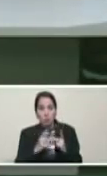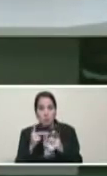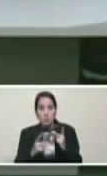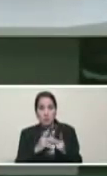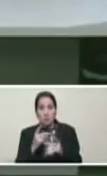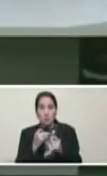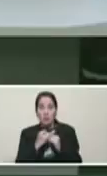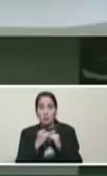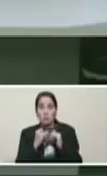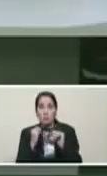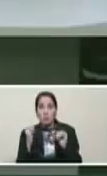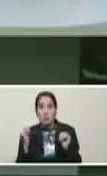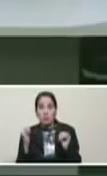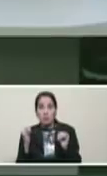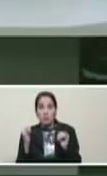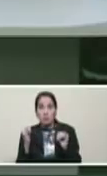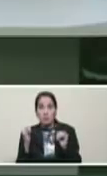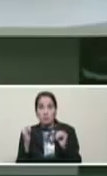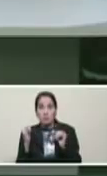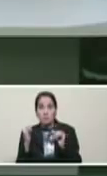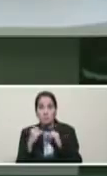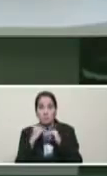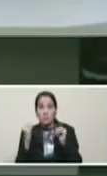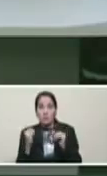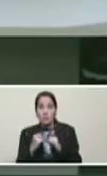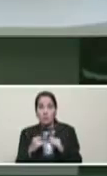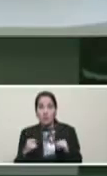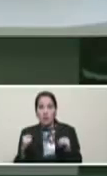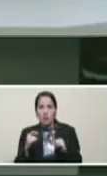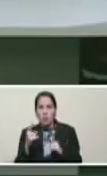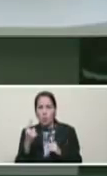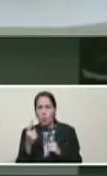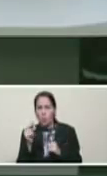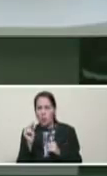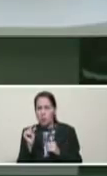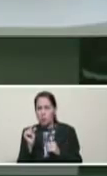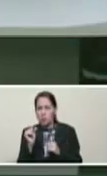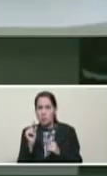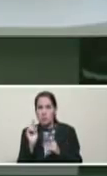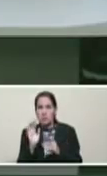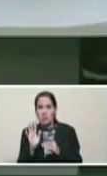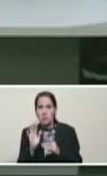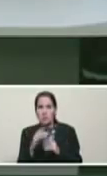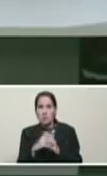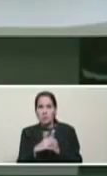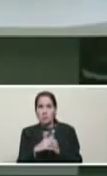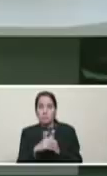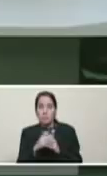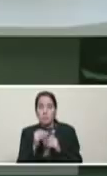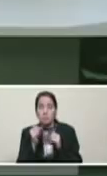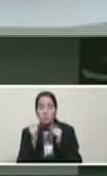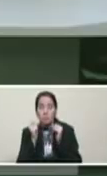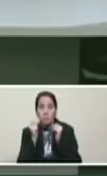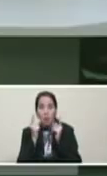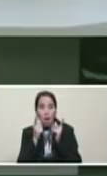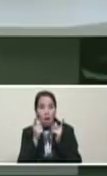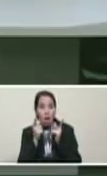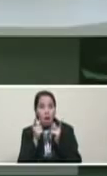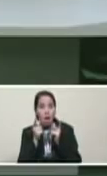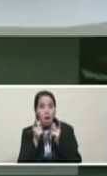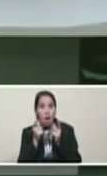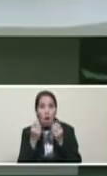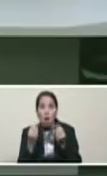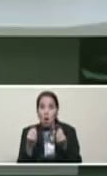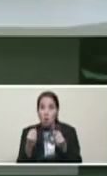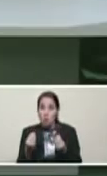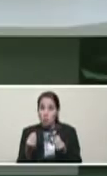independiente y feliz son los comentarios breve es impresionante la cantidad de